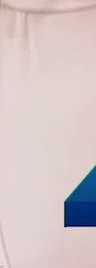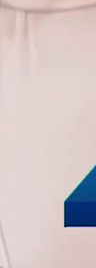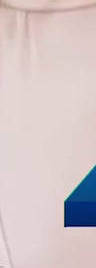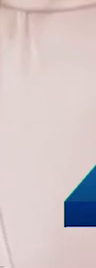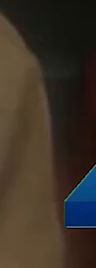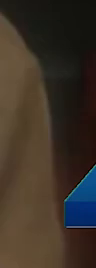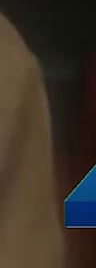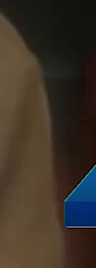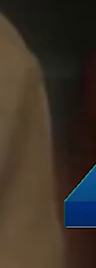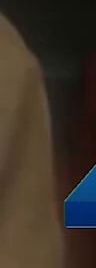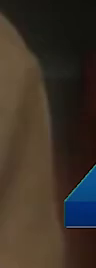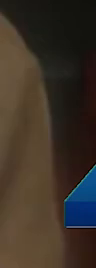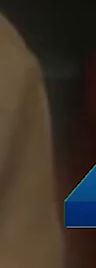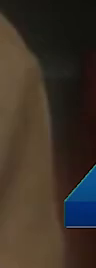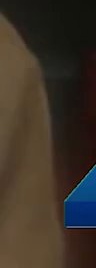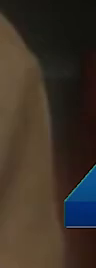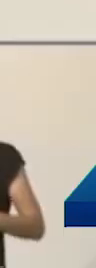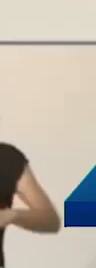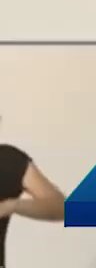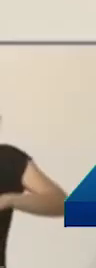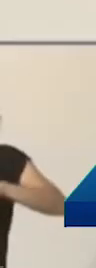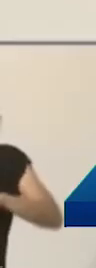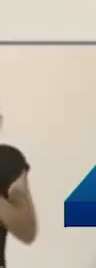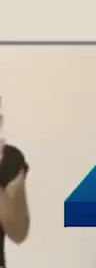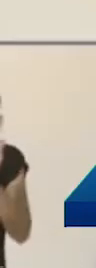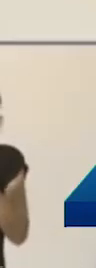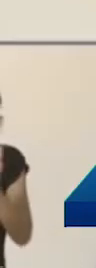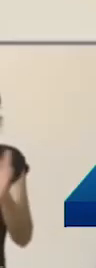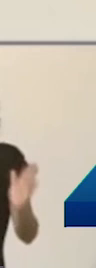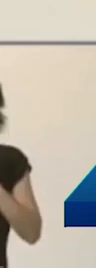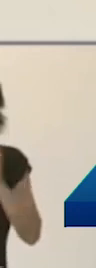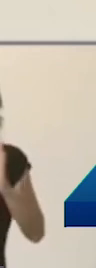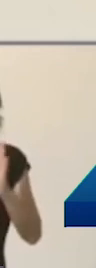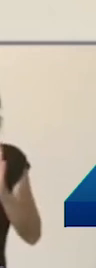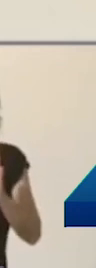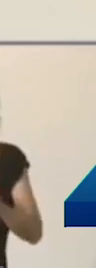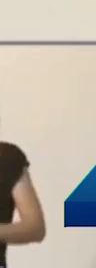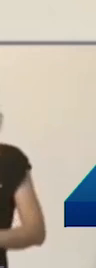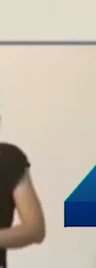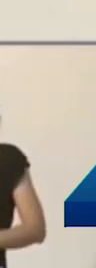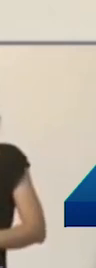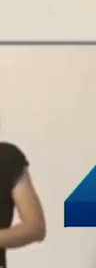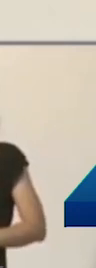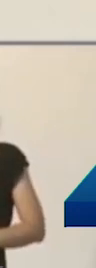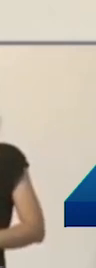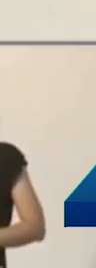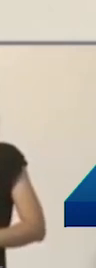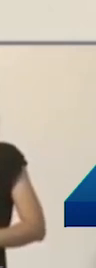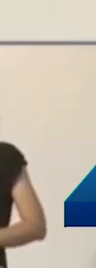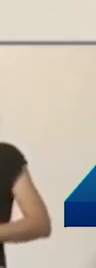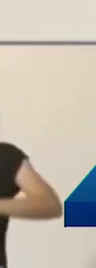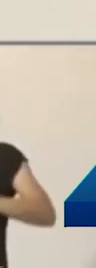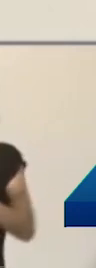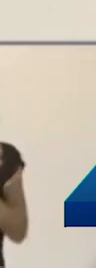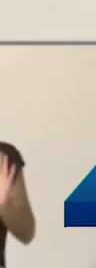no podía ser y es lo correcto. decir, aquí hay una mujer que lo sabe todo, que es Mónica Oltra, que en un caso idéntico al de